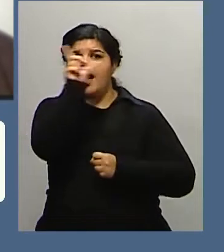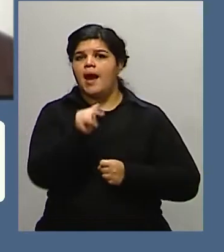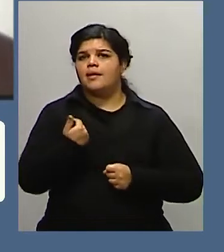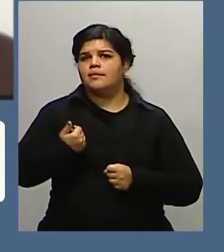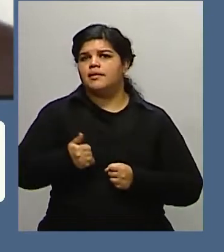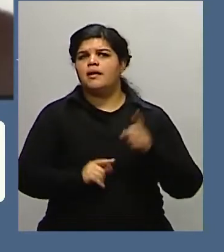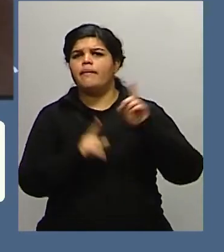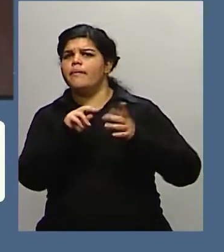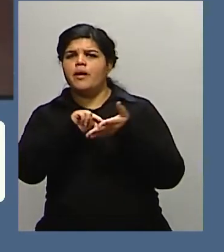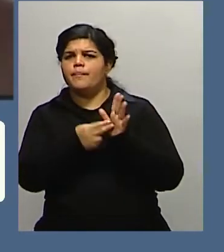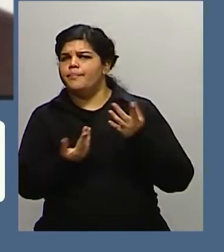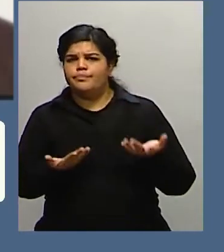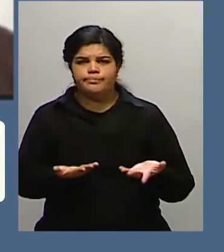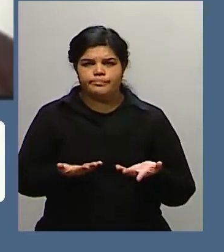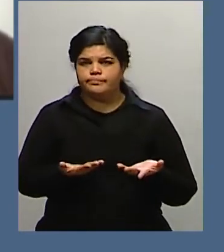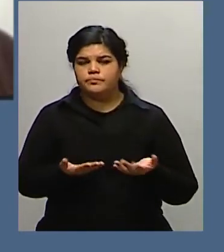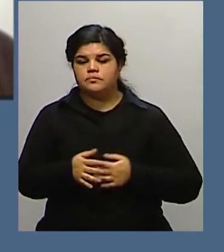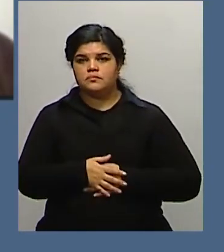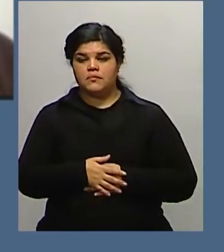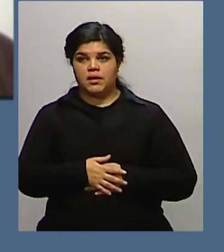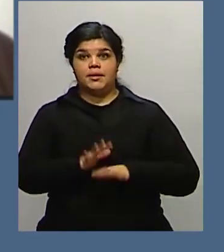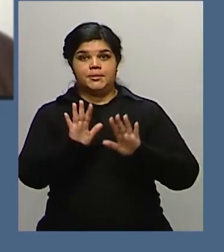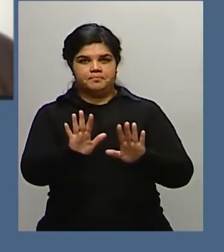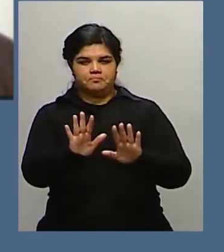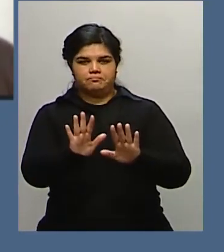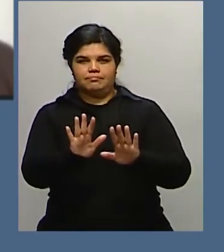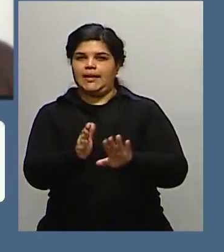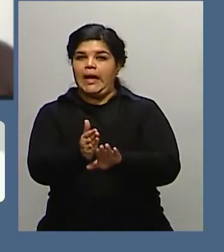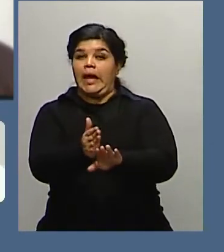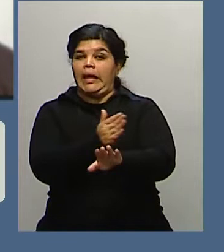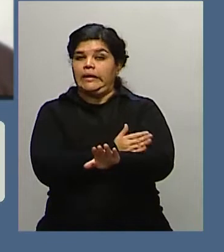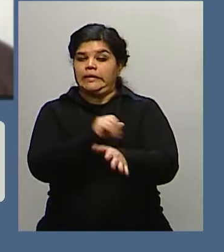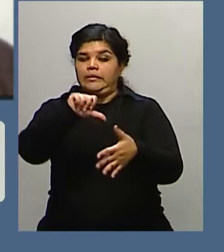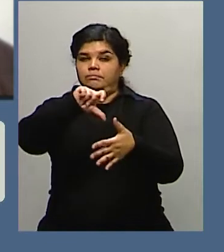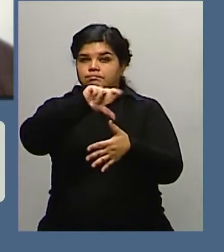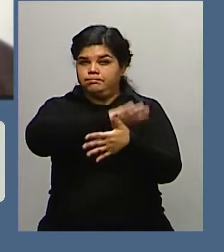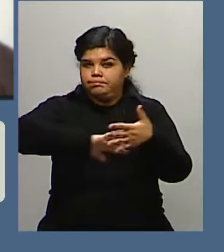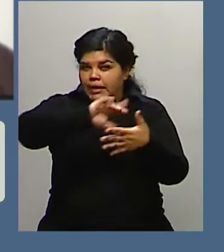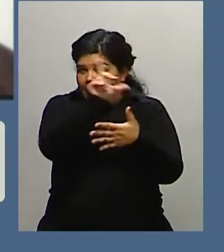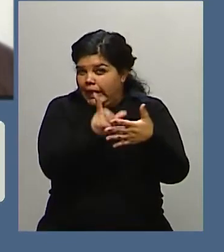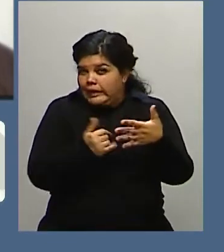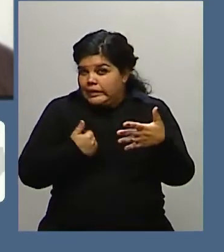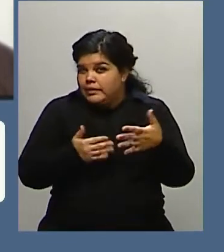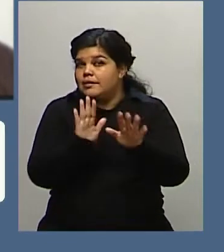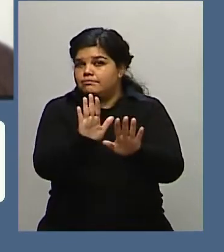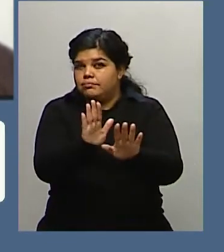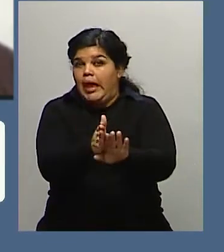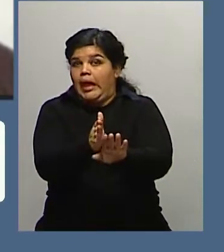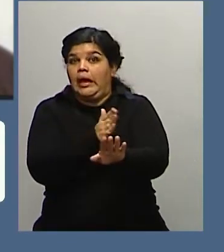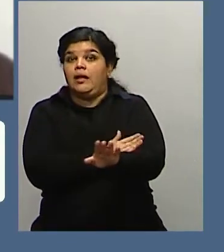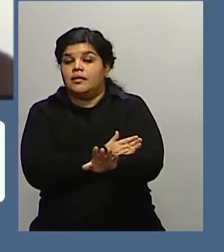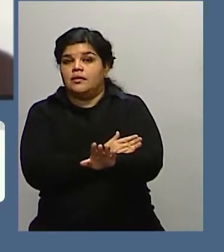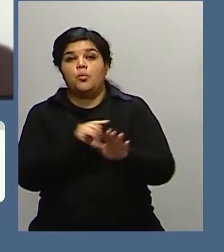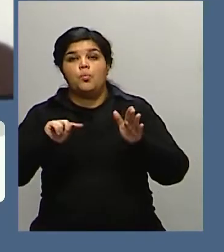Sí. Ahí, Mario, antes de entrar exactamente en lo de Argentina, yo quisiera hacer un punto que tenemos que tenerlo presente para todo,